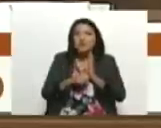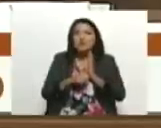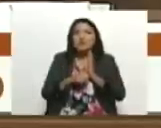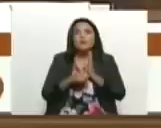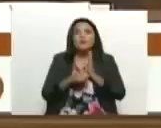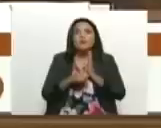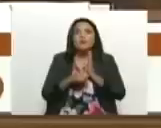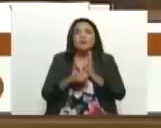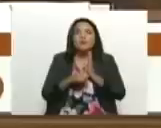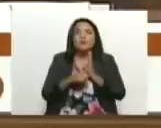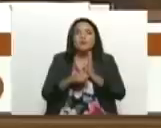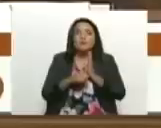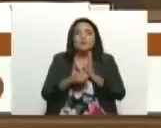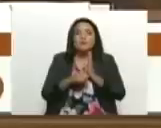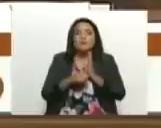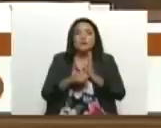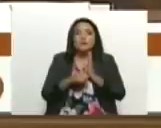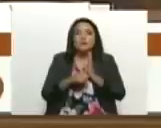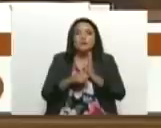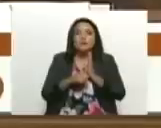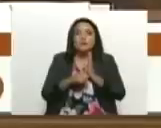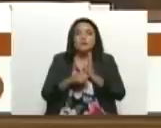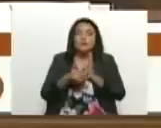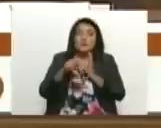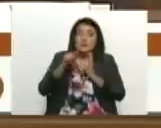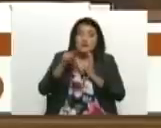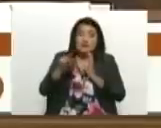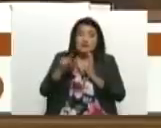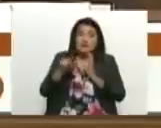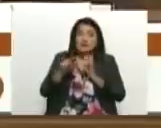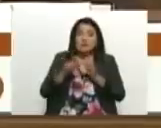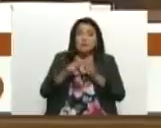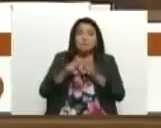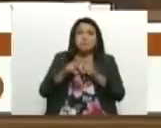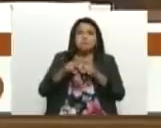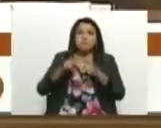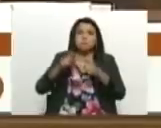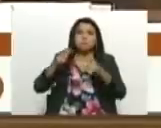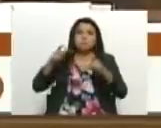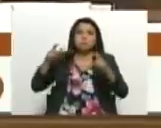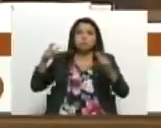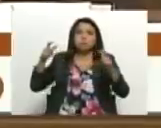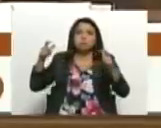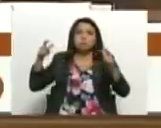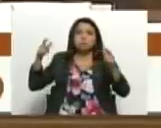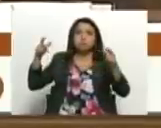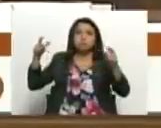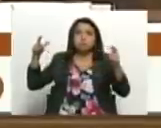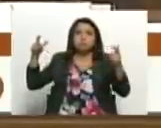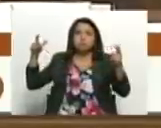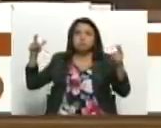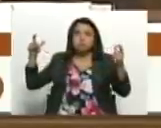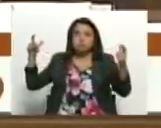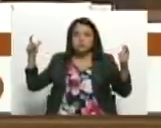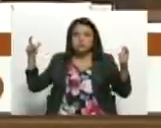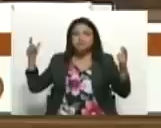hechos de corrupción, pues ese delito se multiplica a niveles